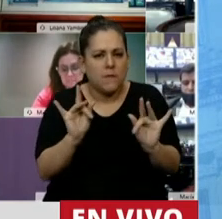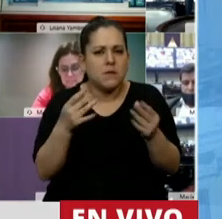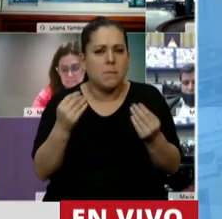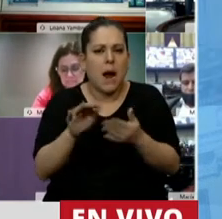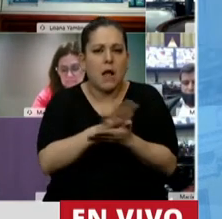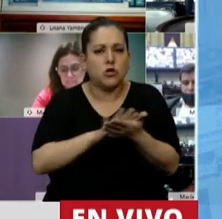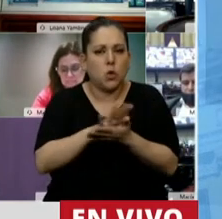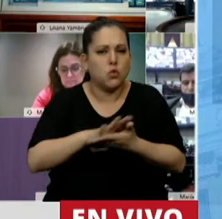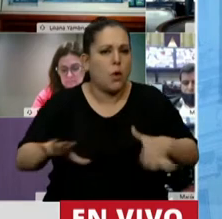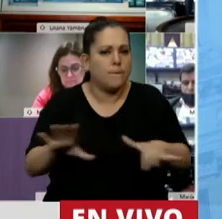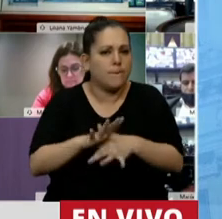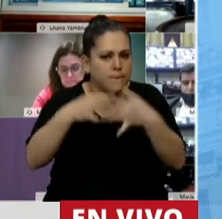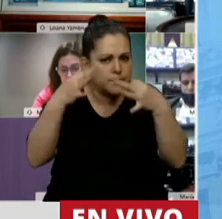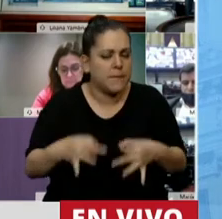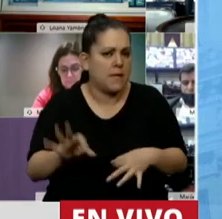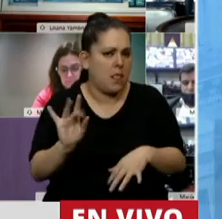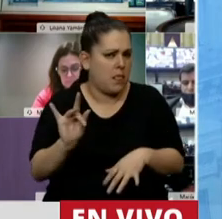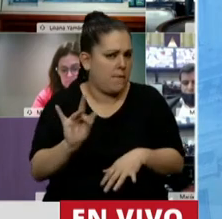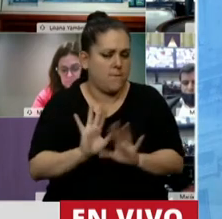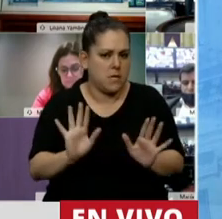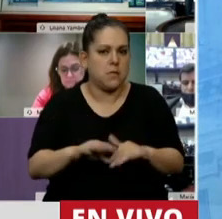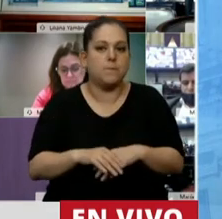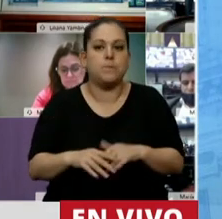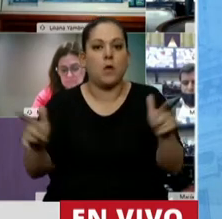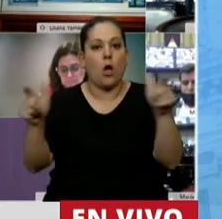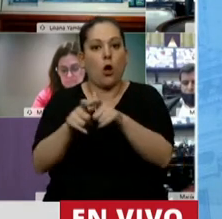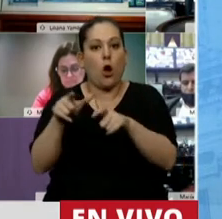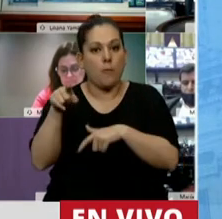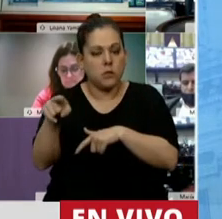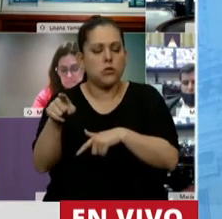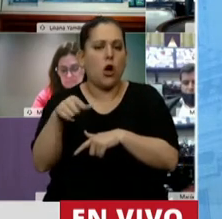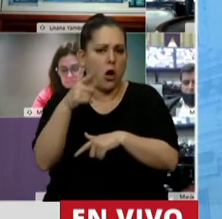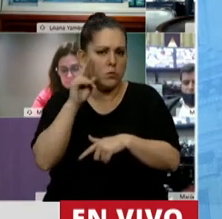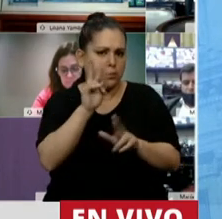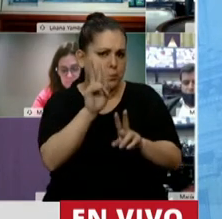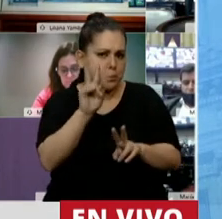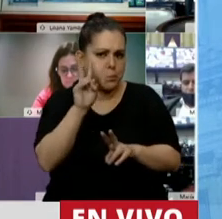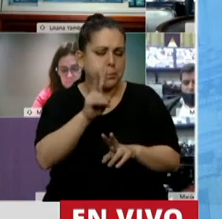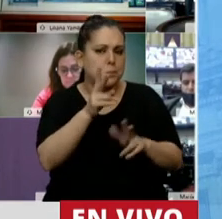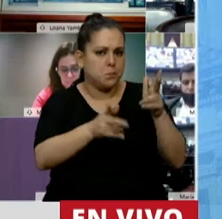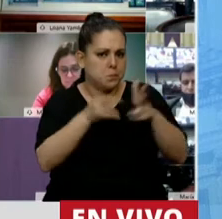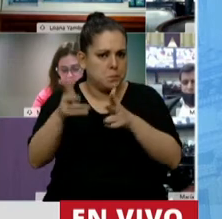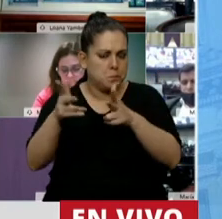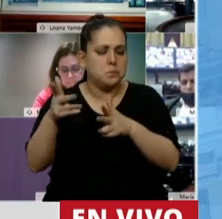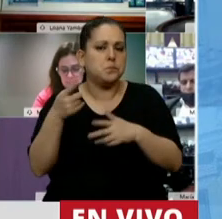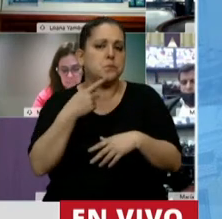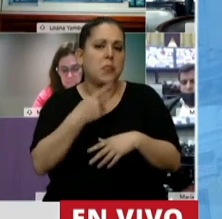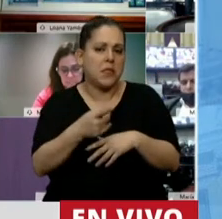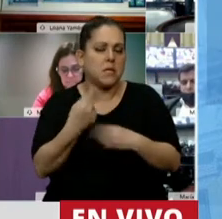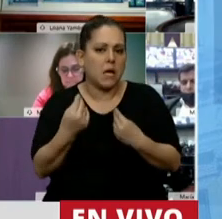llegue una solución correcta. En la comisión, y acá se dijeron varias cosas, una fue que